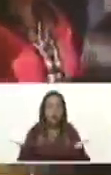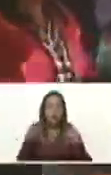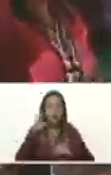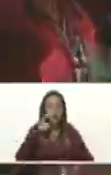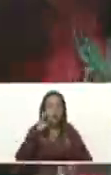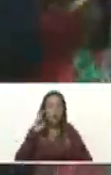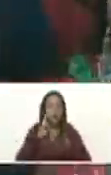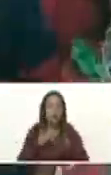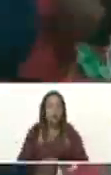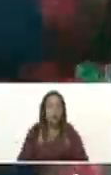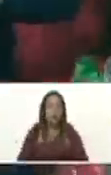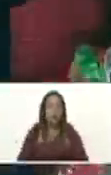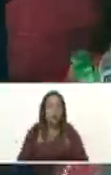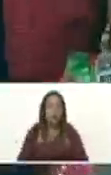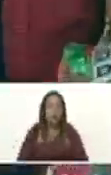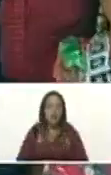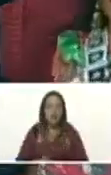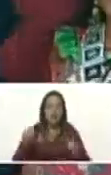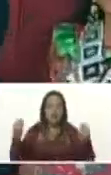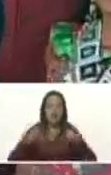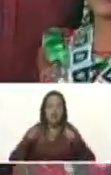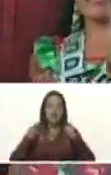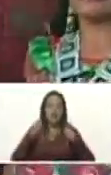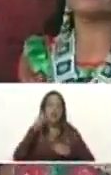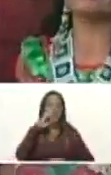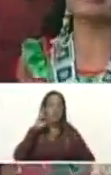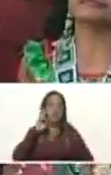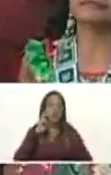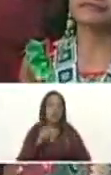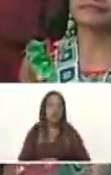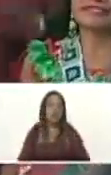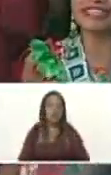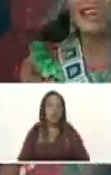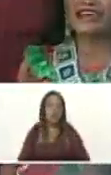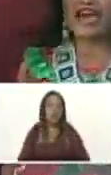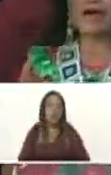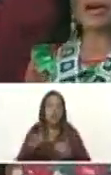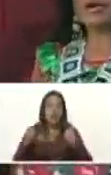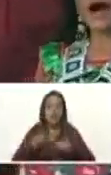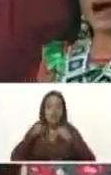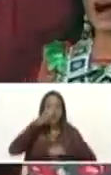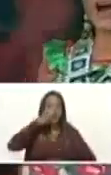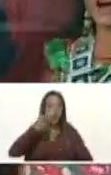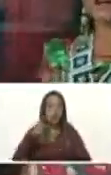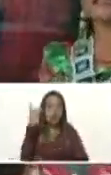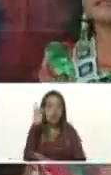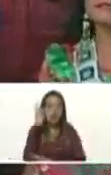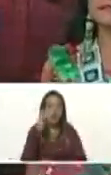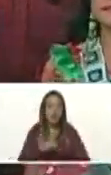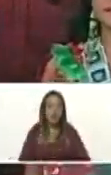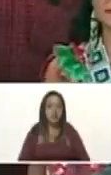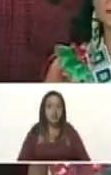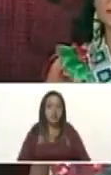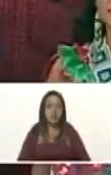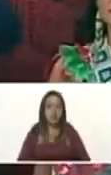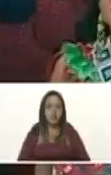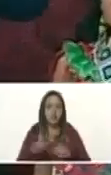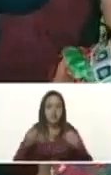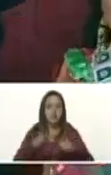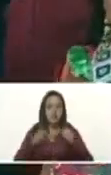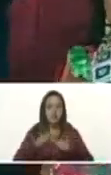¡Que viva Evo Morales! ¡Que viva el pueblo de Bolivia! ¡Que viva los